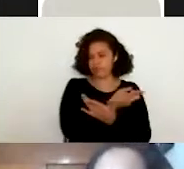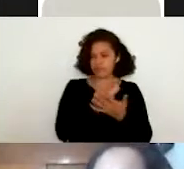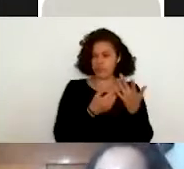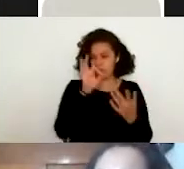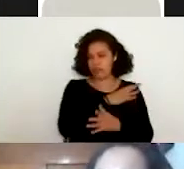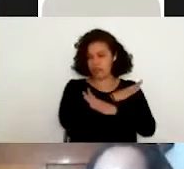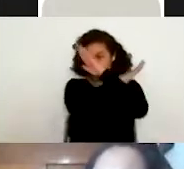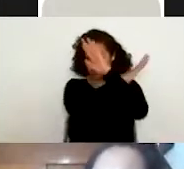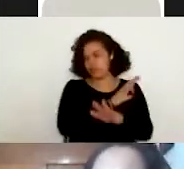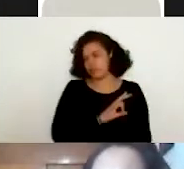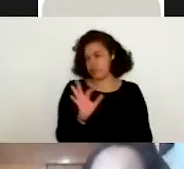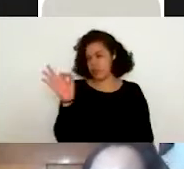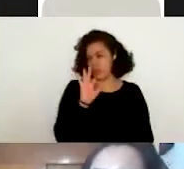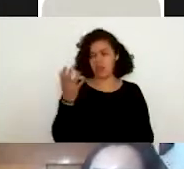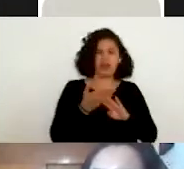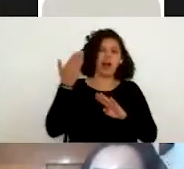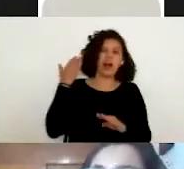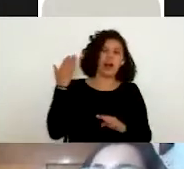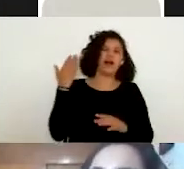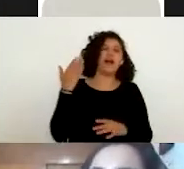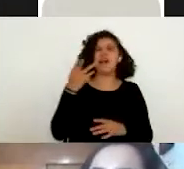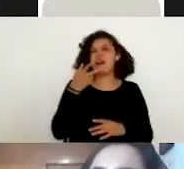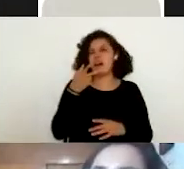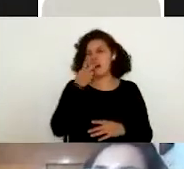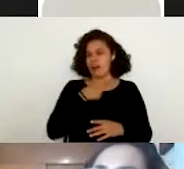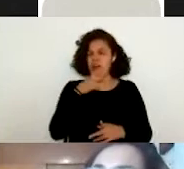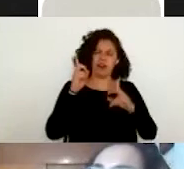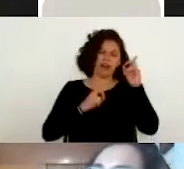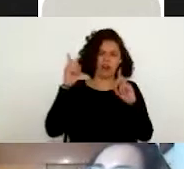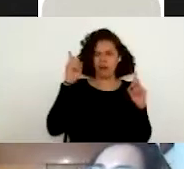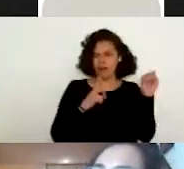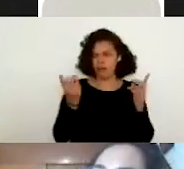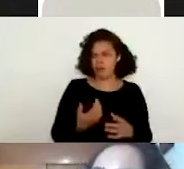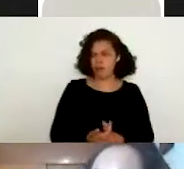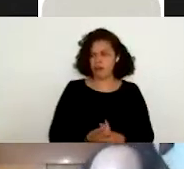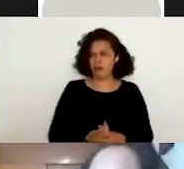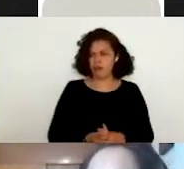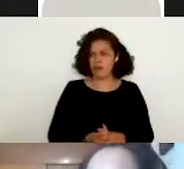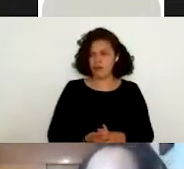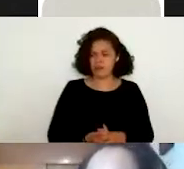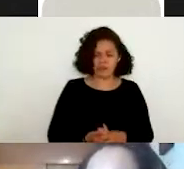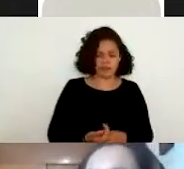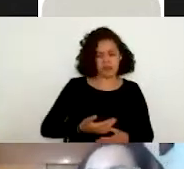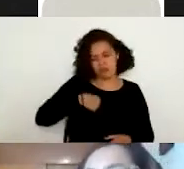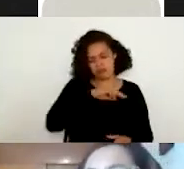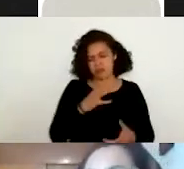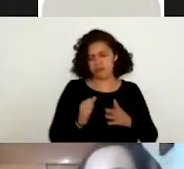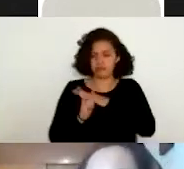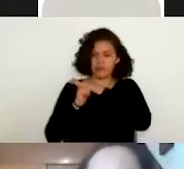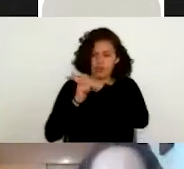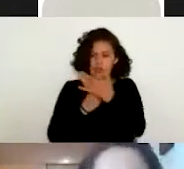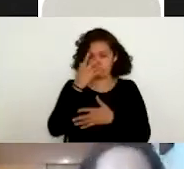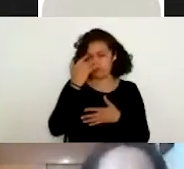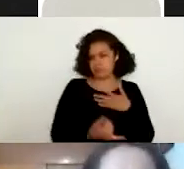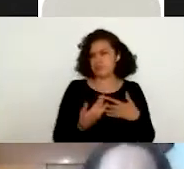rechazado. Surgía la sesión pasada una duda, ¿no? De cómo podemos sustentar que nuestro proyecto